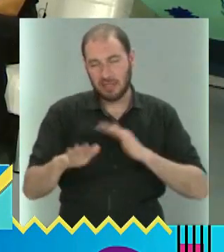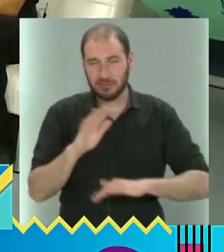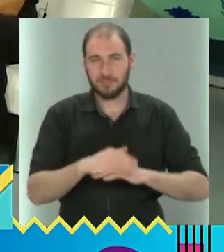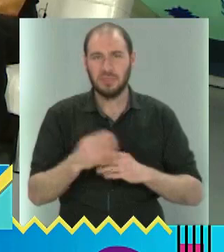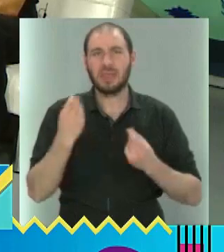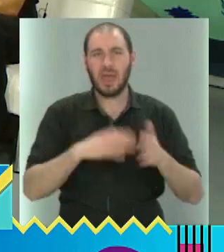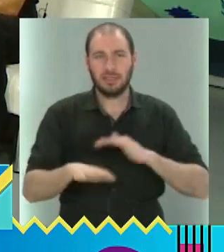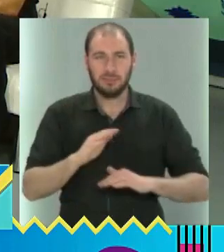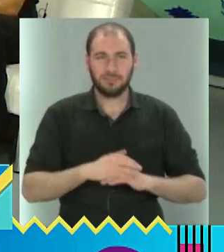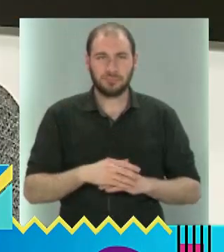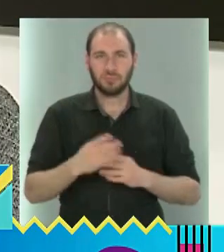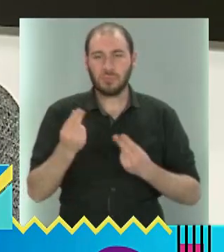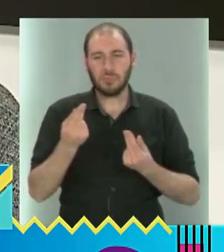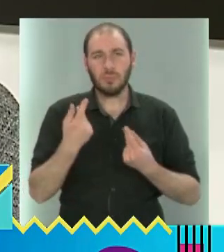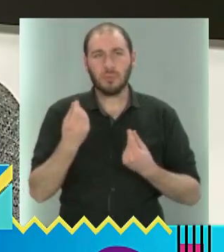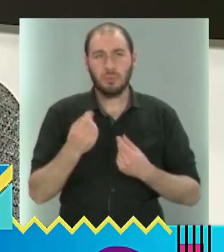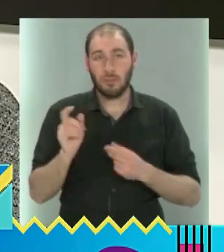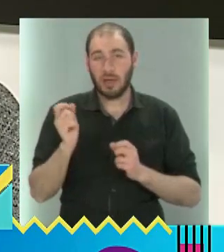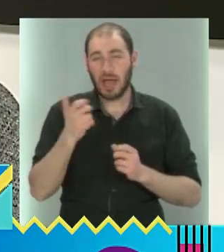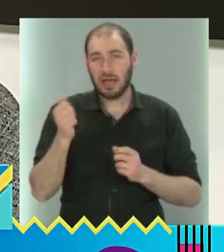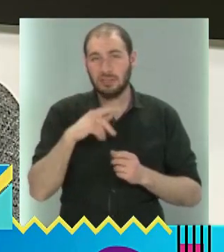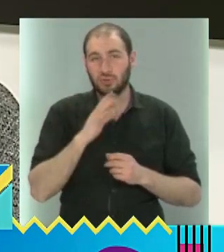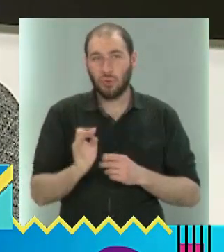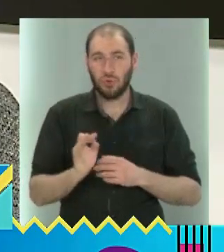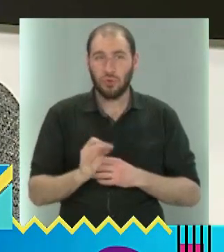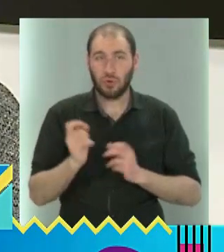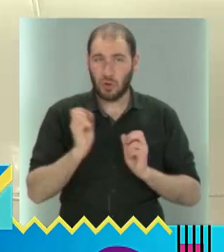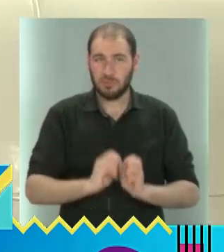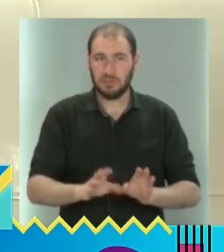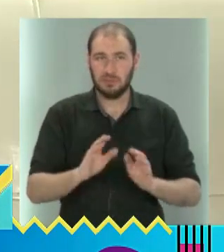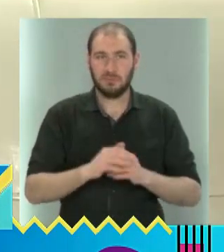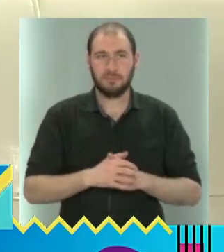les deja? ¿Sí? ¿Cómo la valoran? ¿Te animás, Anto, a comenzar?